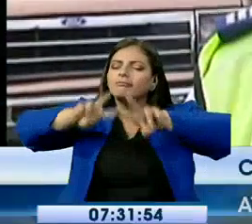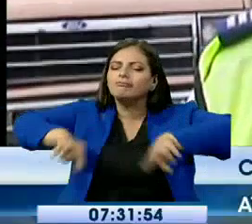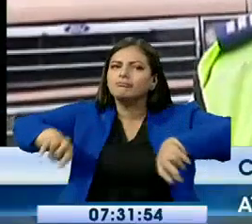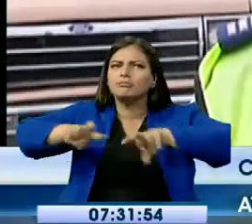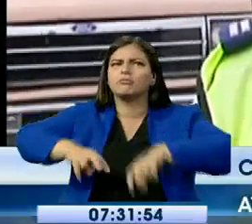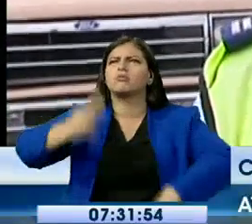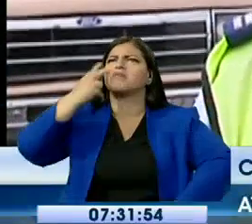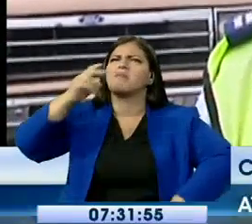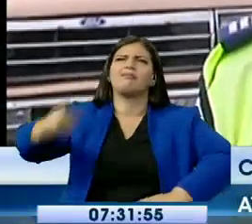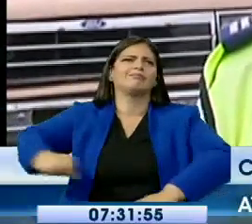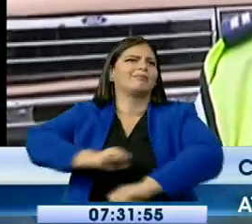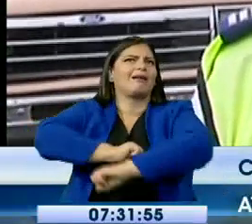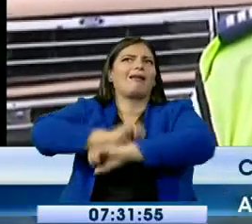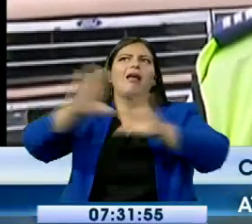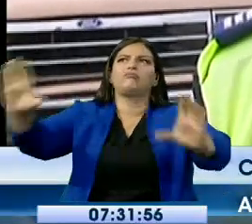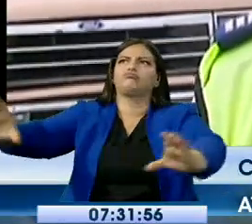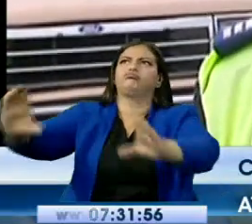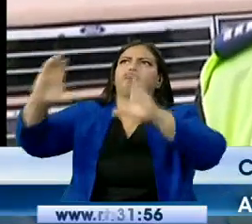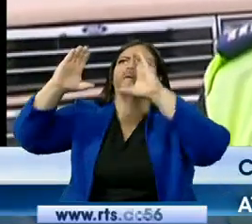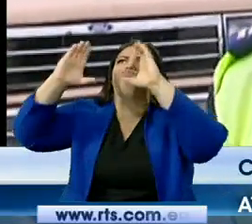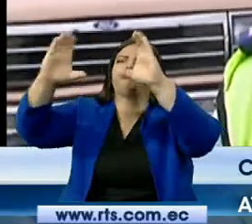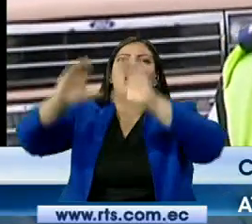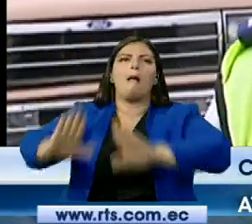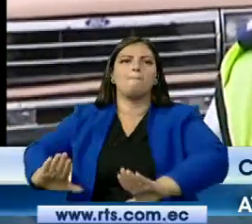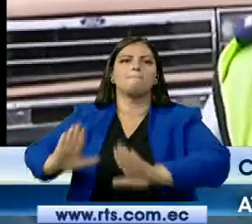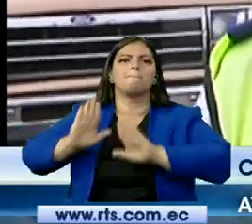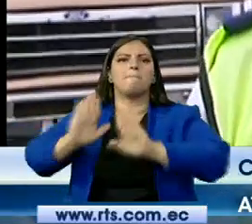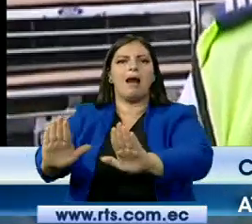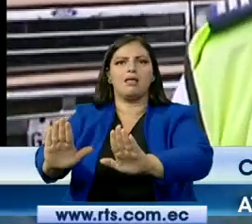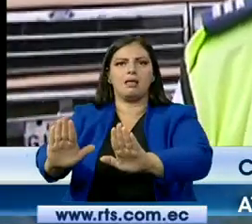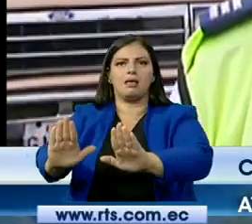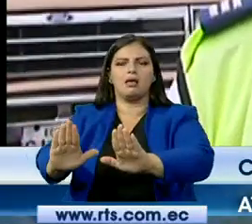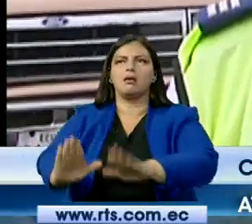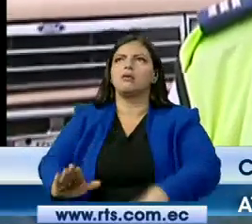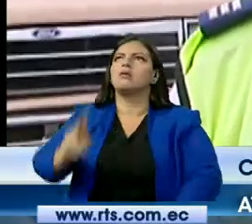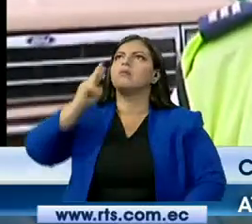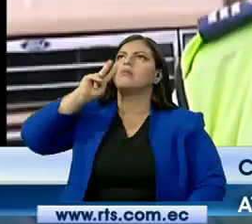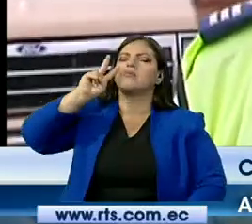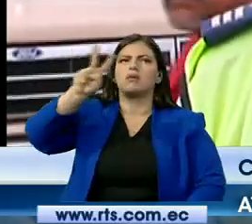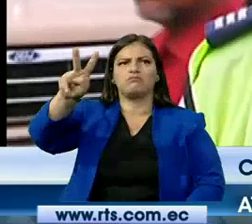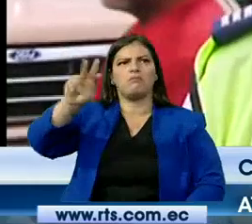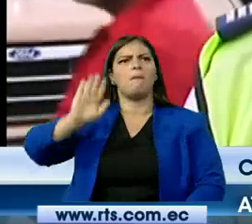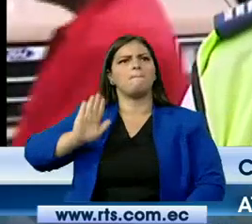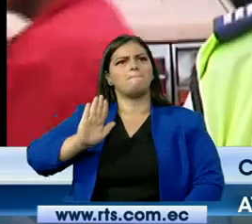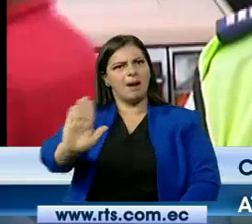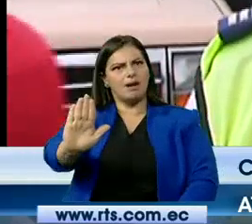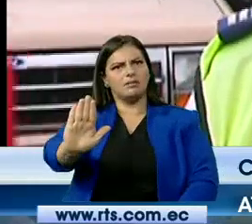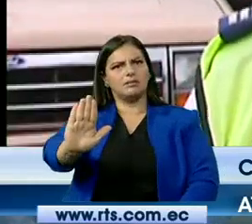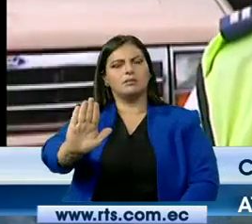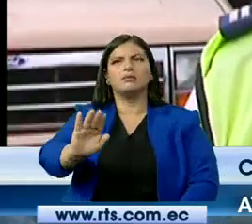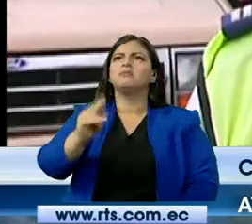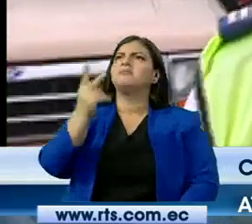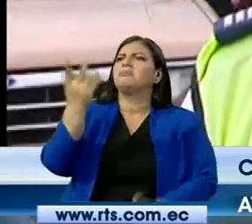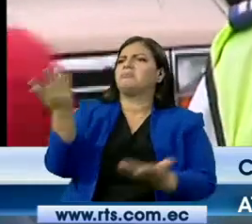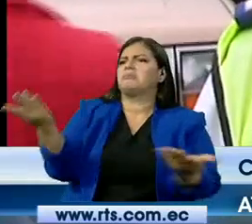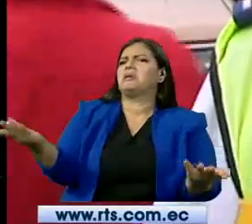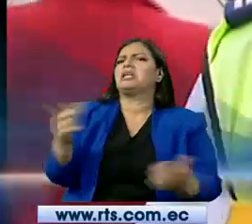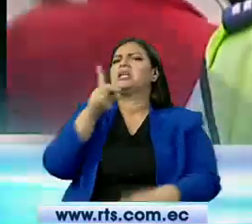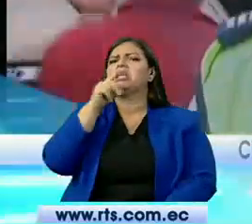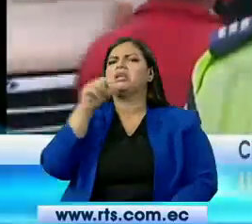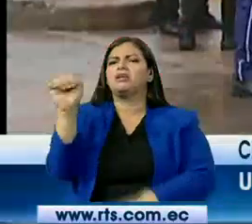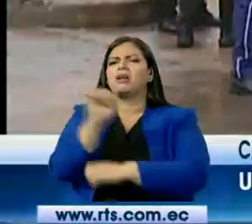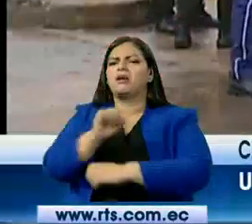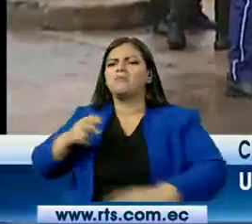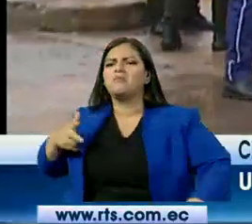pare. Entonces, hasta que se determine responsabilidad, podemos determinar de que uno de los dos se irrespetó esa